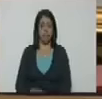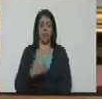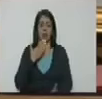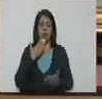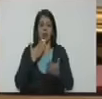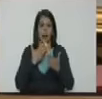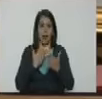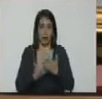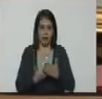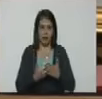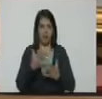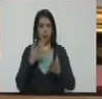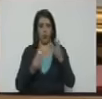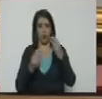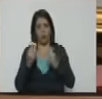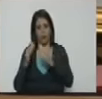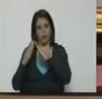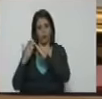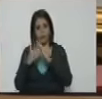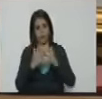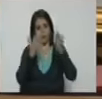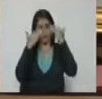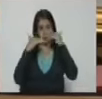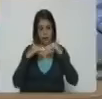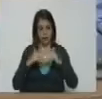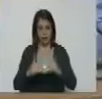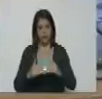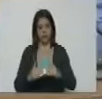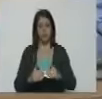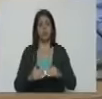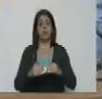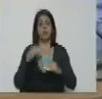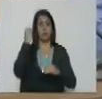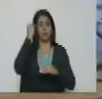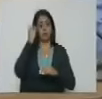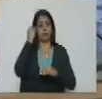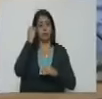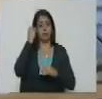Gracias, comuneras y comuneros. Siguiente punto del orden del día.